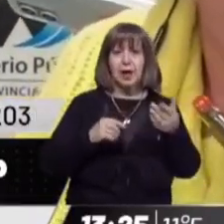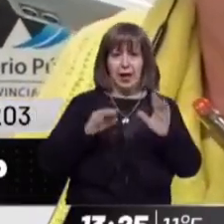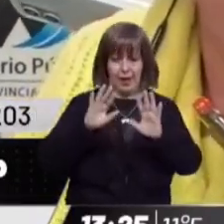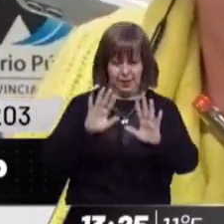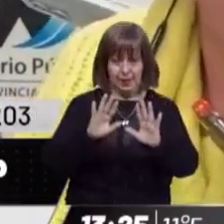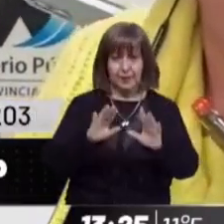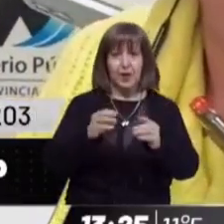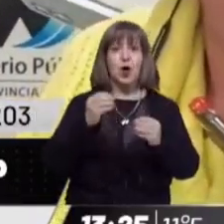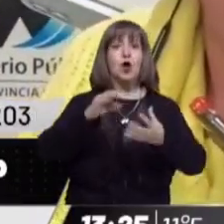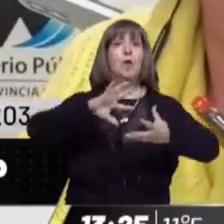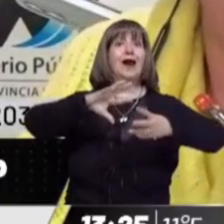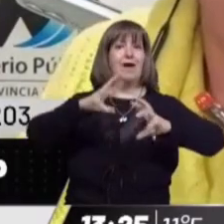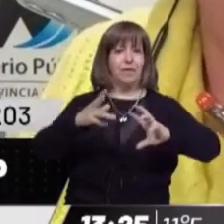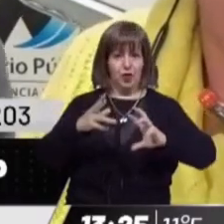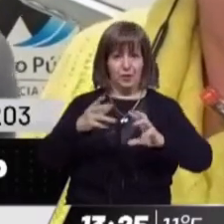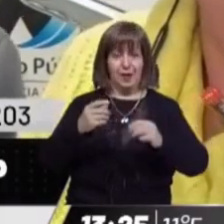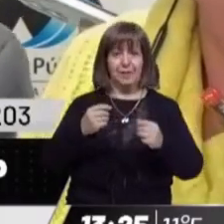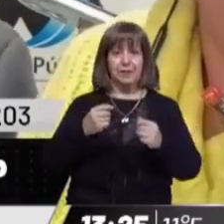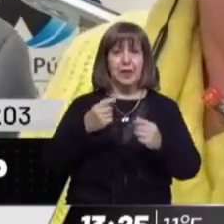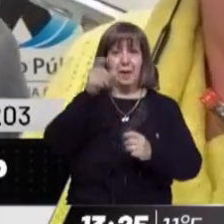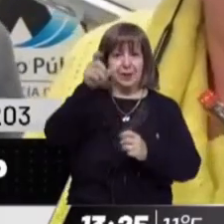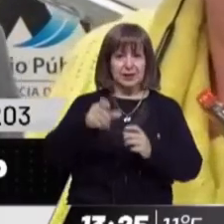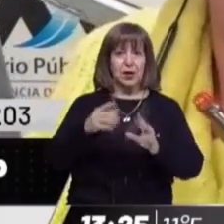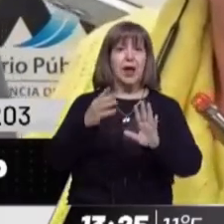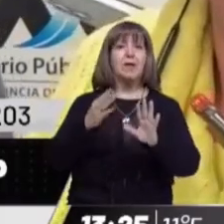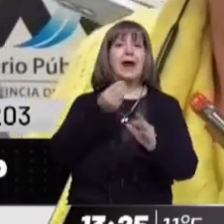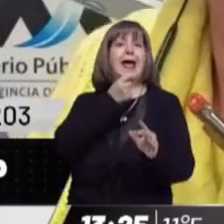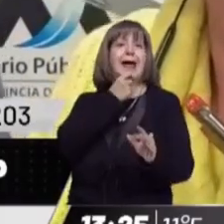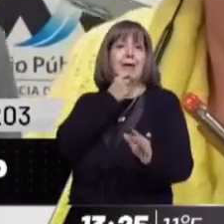que ustedes vean, le va a dar